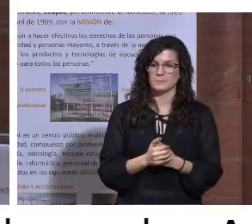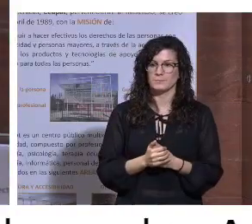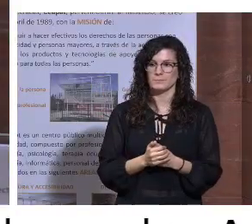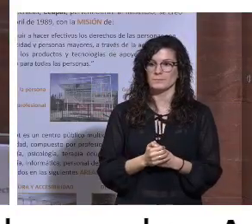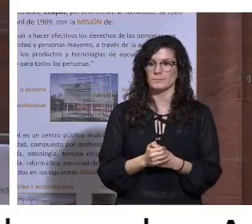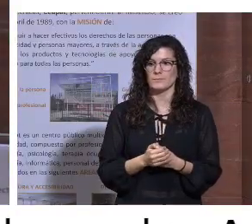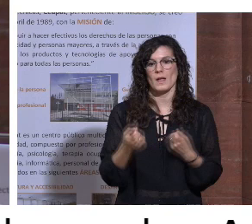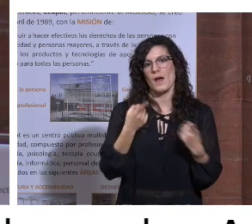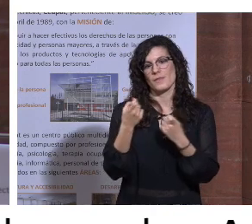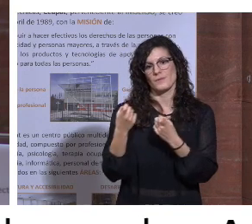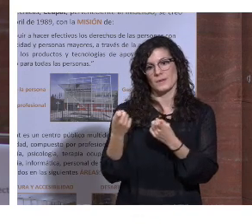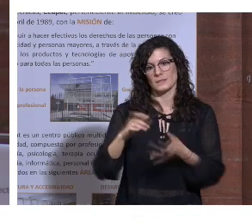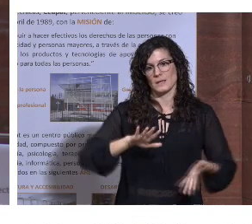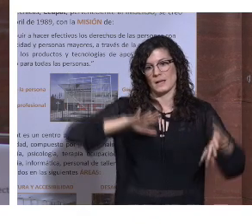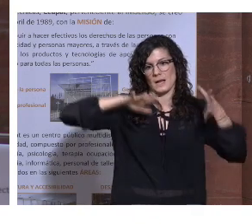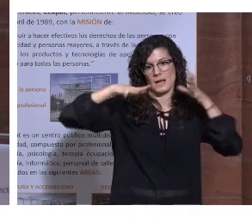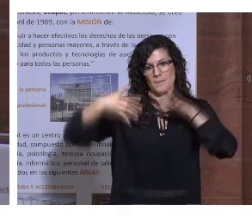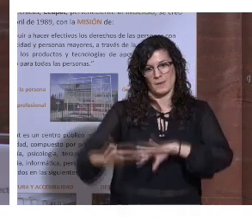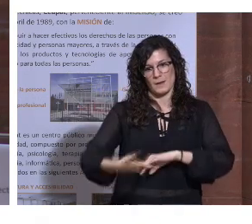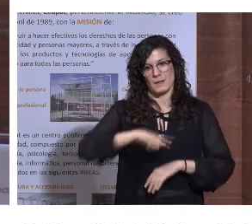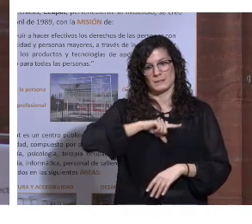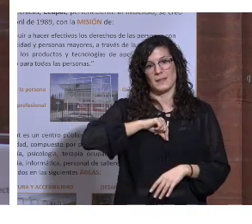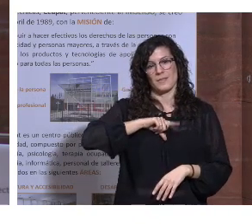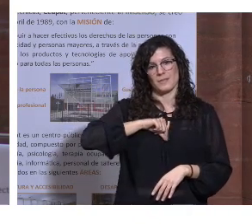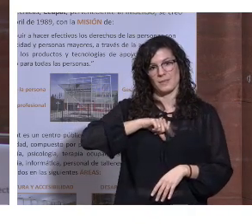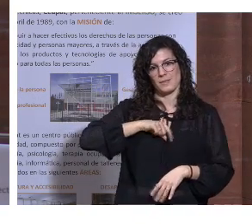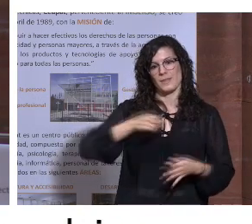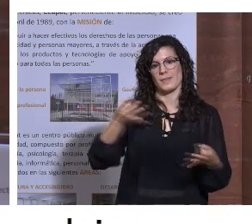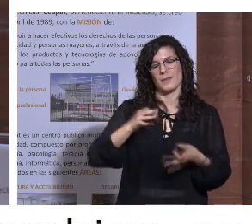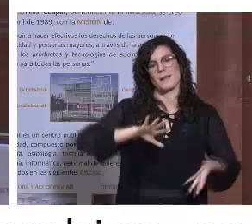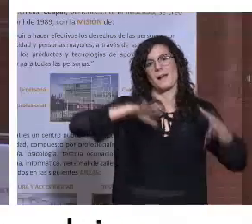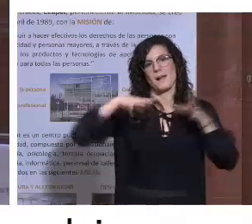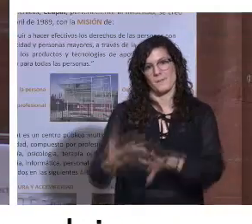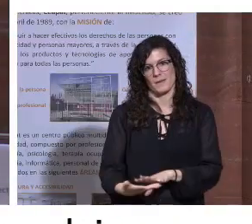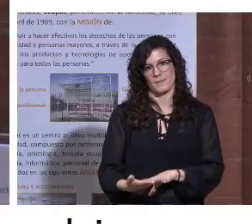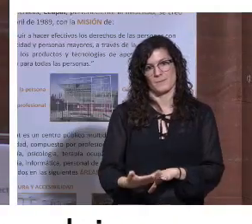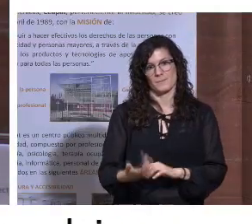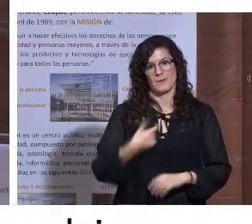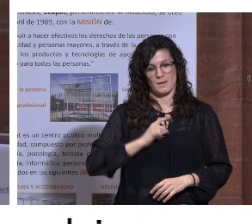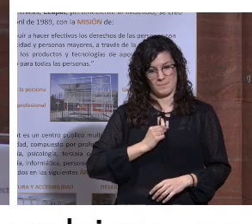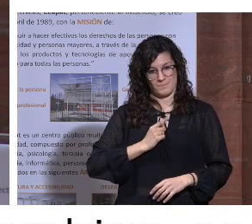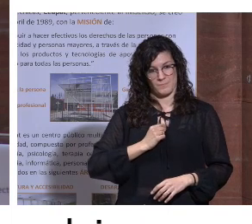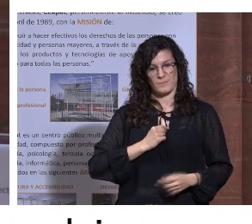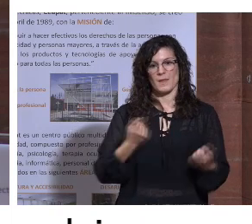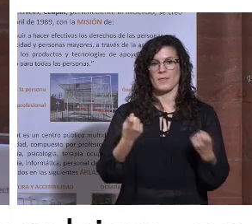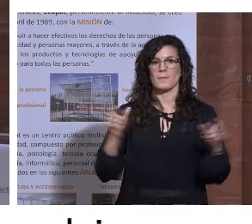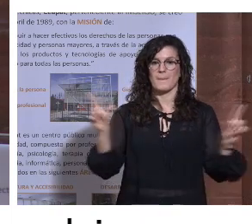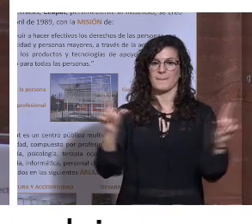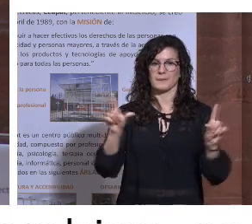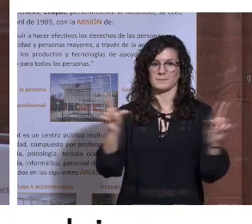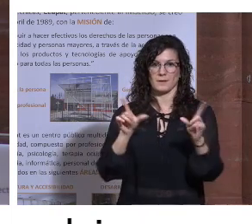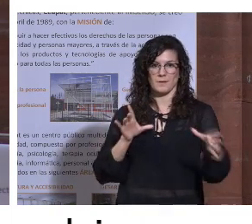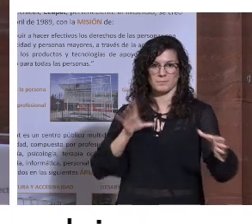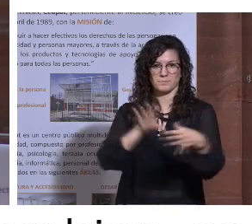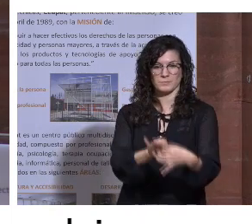tienen que cambiar. Es que las teleasistencias ya tienen que tener pantalla televisiva. Es que ya